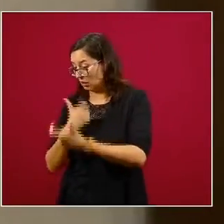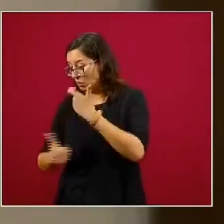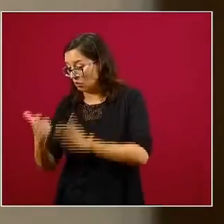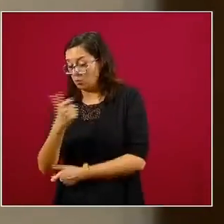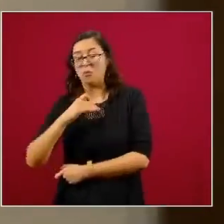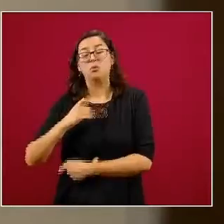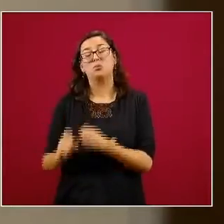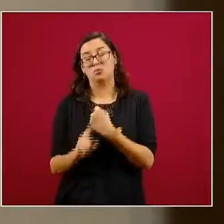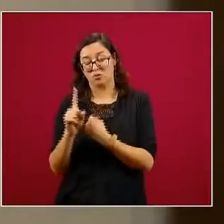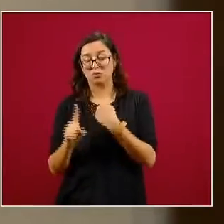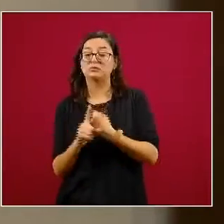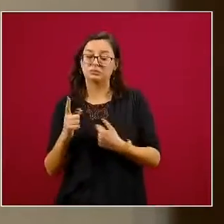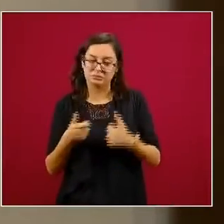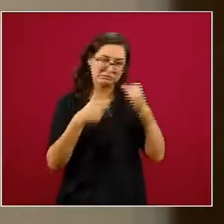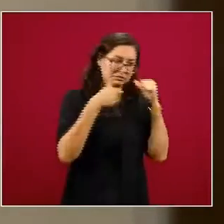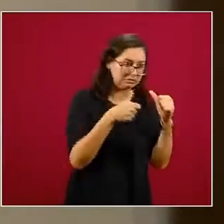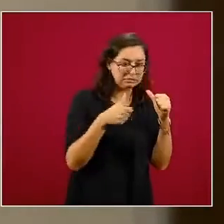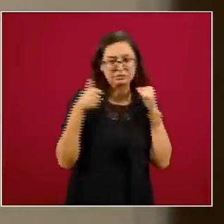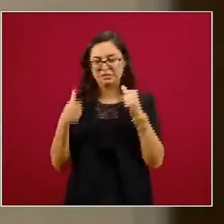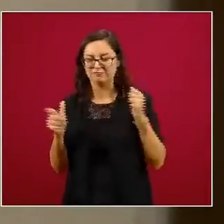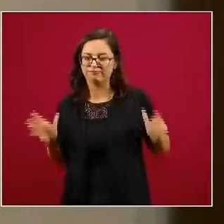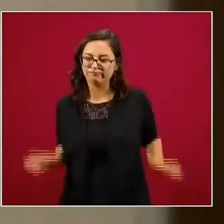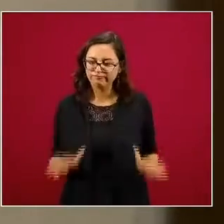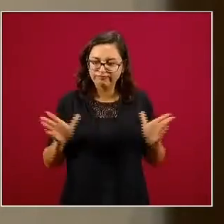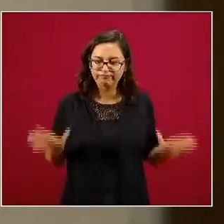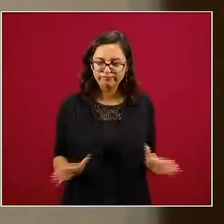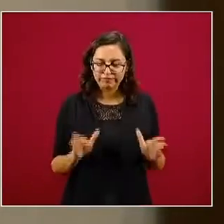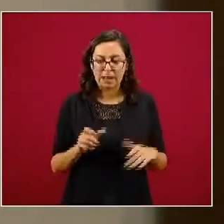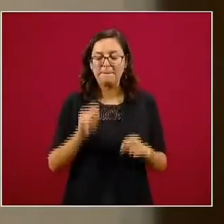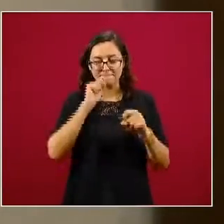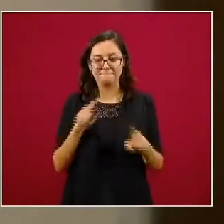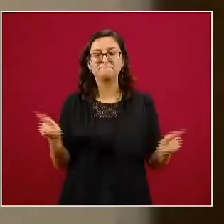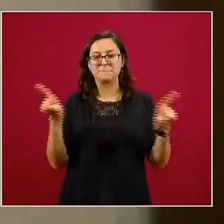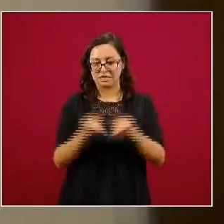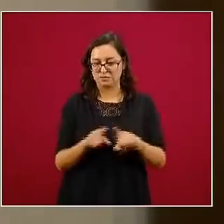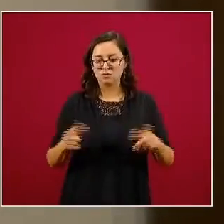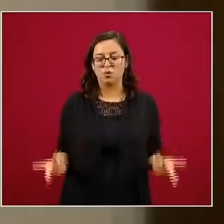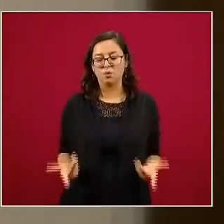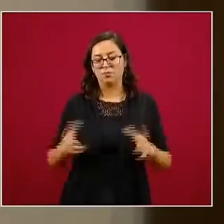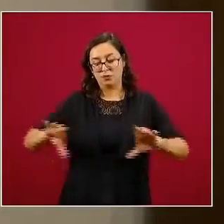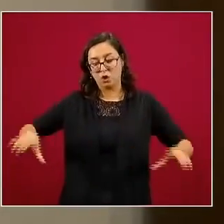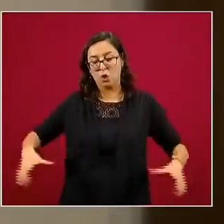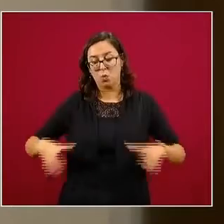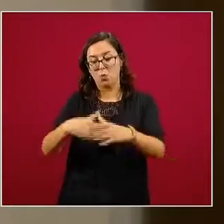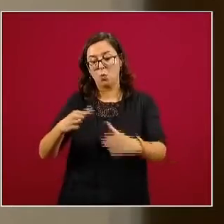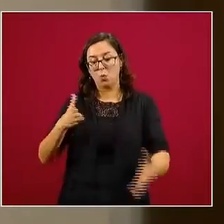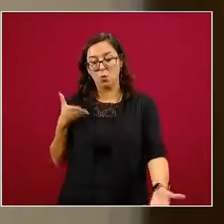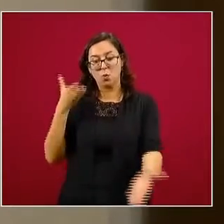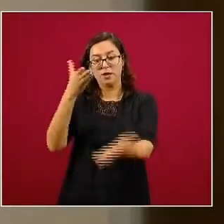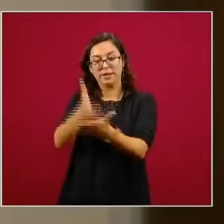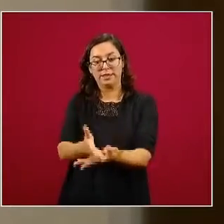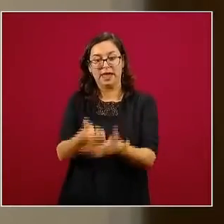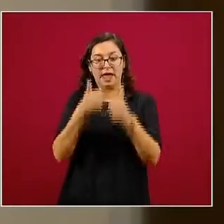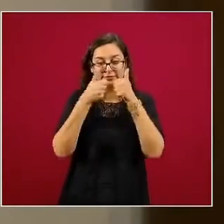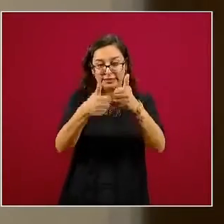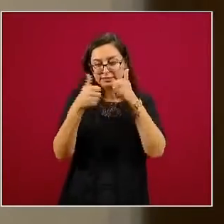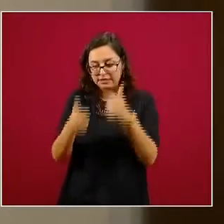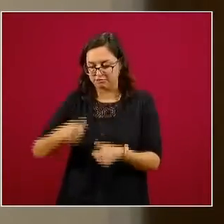de la comunicación. En esta perspectiva es muy importante que casi los